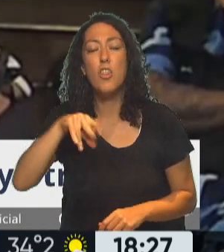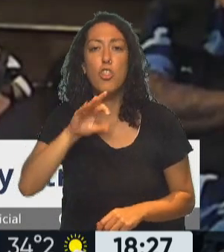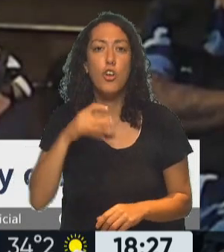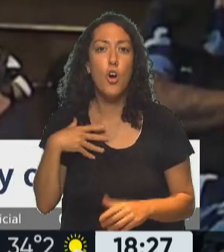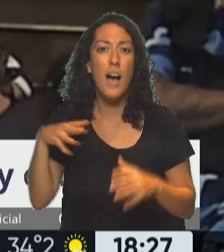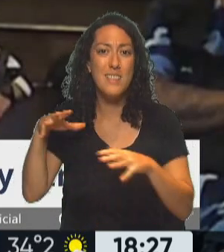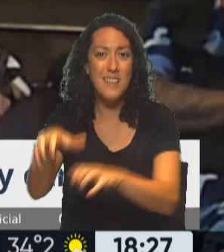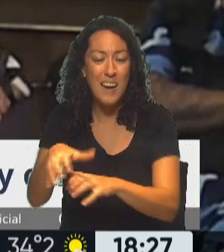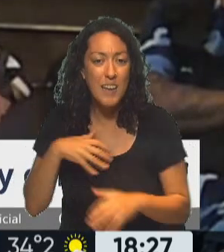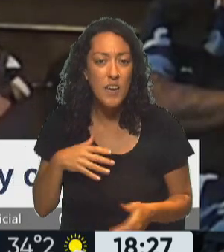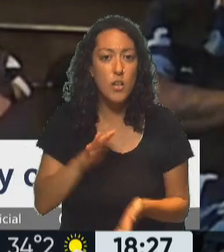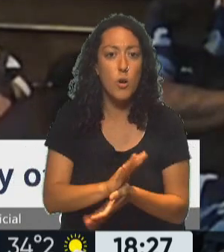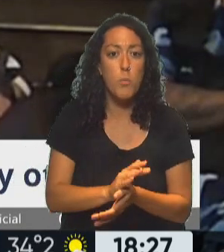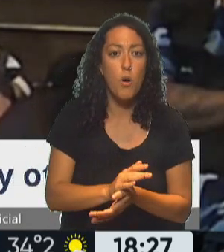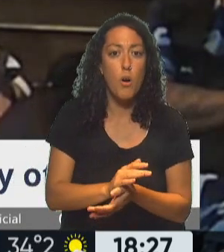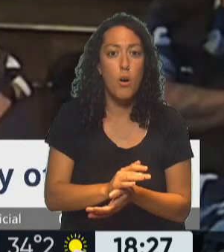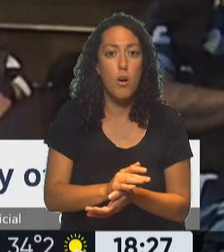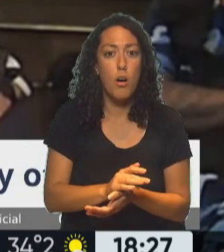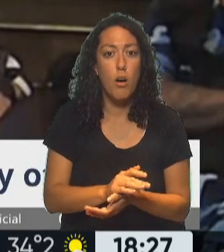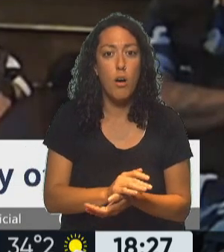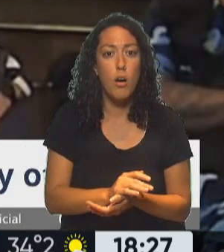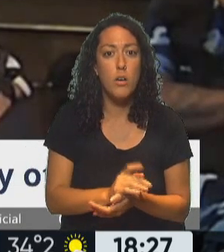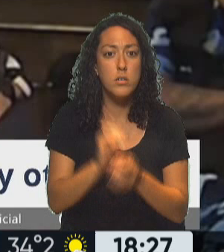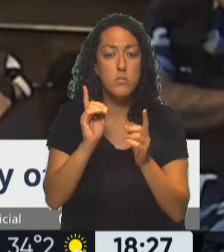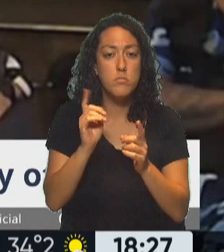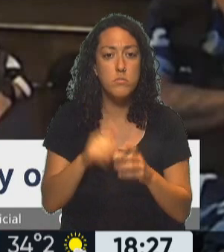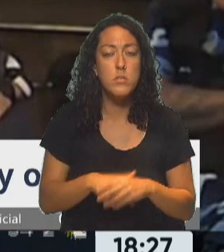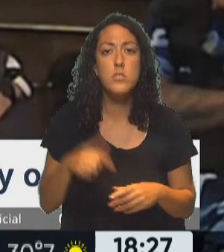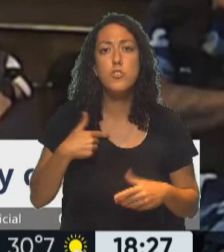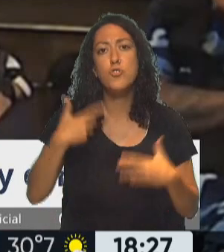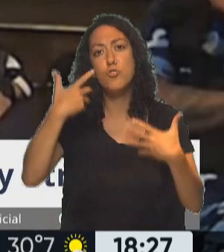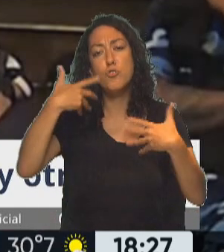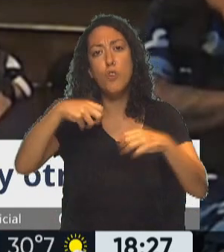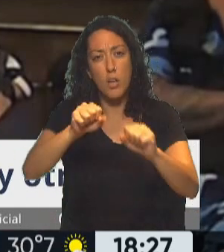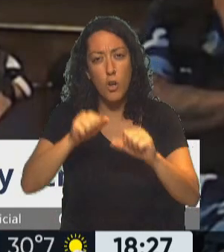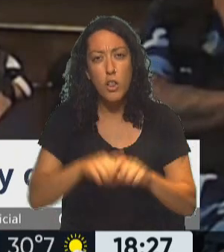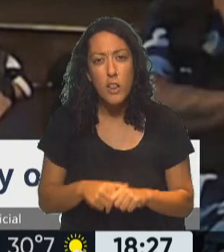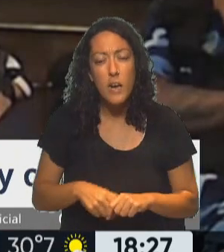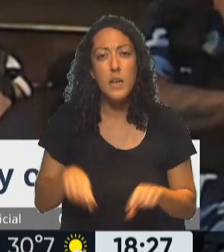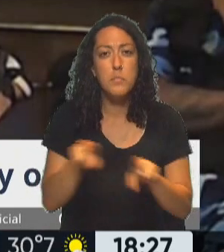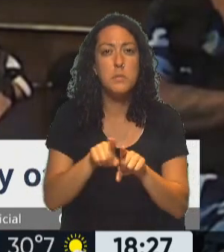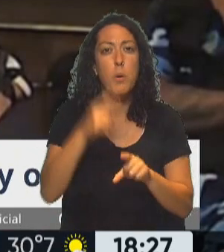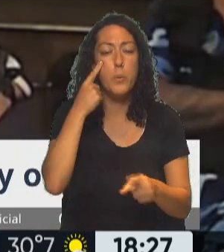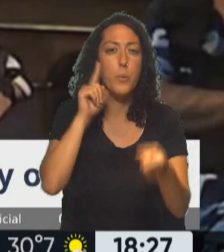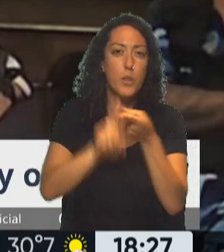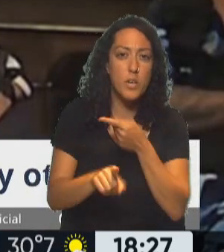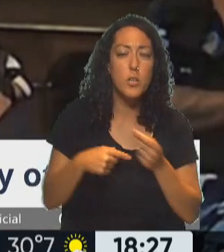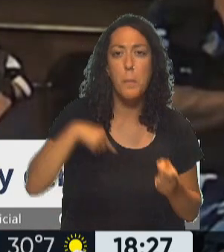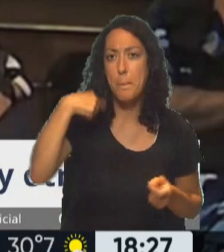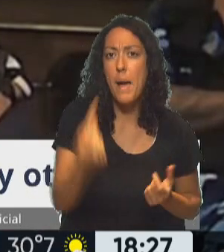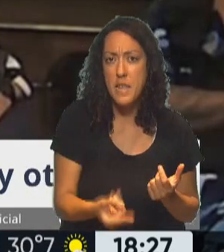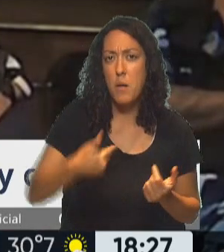obedeció simplemente a que él mismo se lanzó. Sí, yo encontré, mientras estamos escuchando en vivo directo, lo voy a traer mañana,